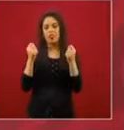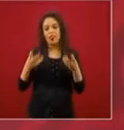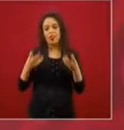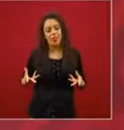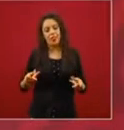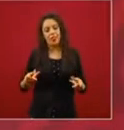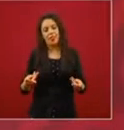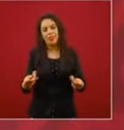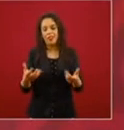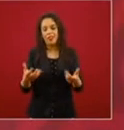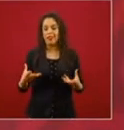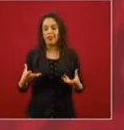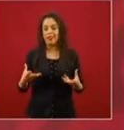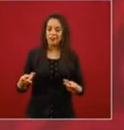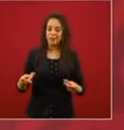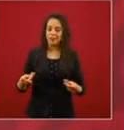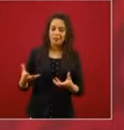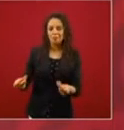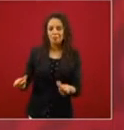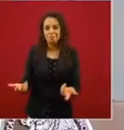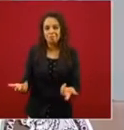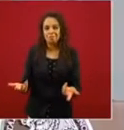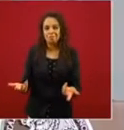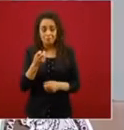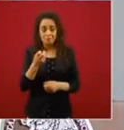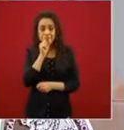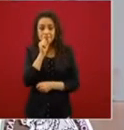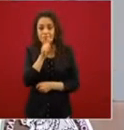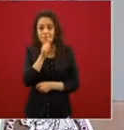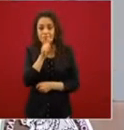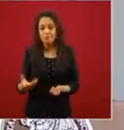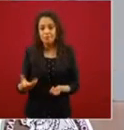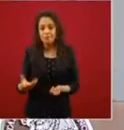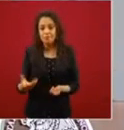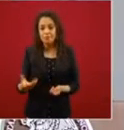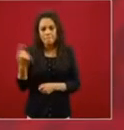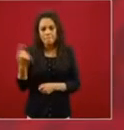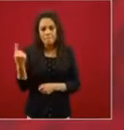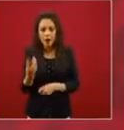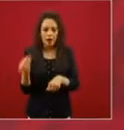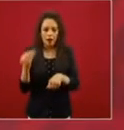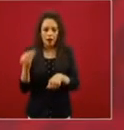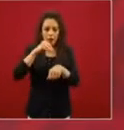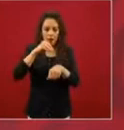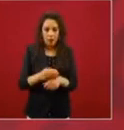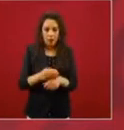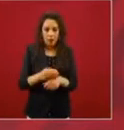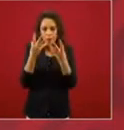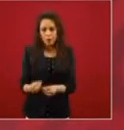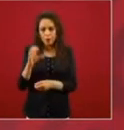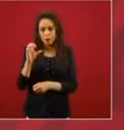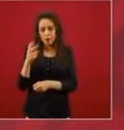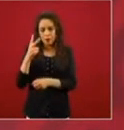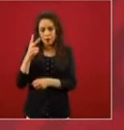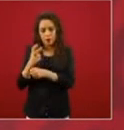Entonces, es lo mismo, ¿para qué tantas subsecretarías?